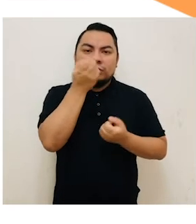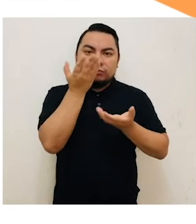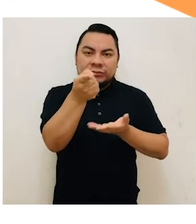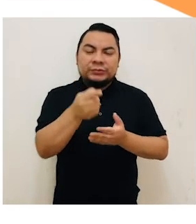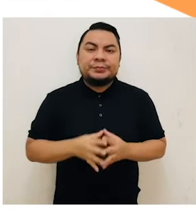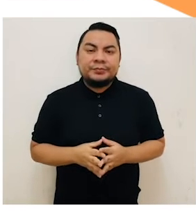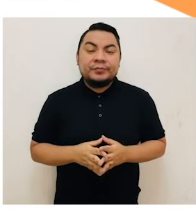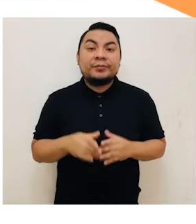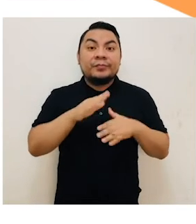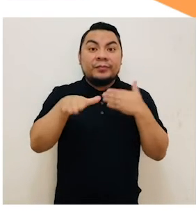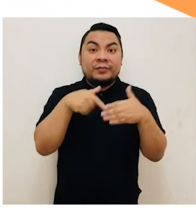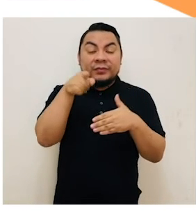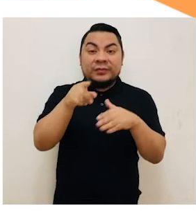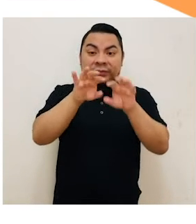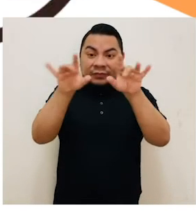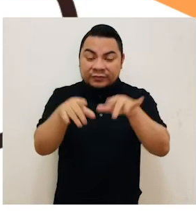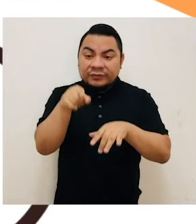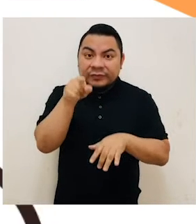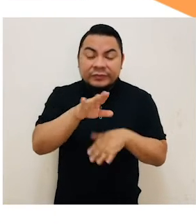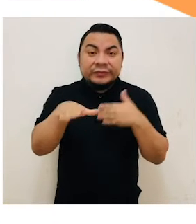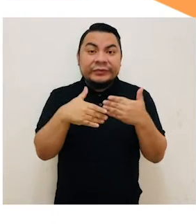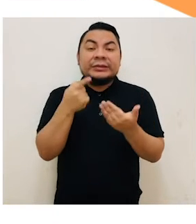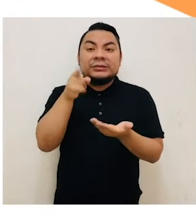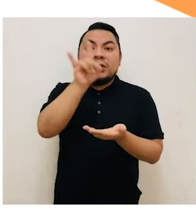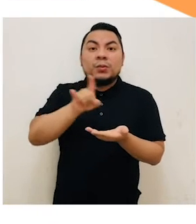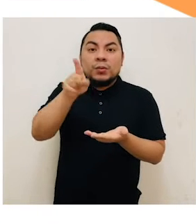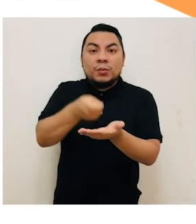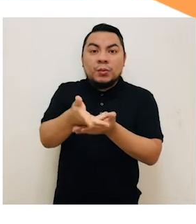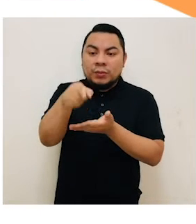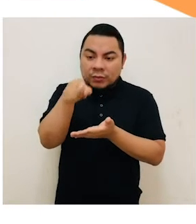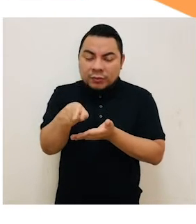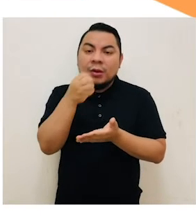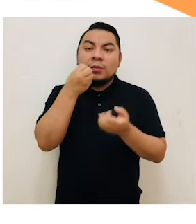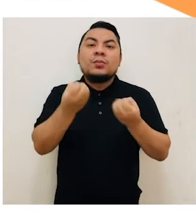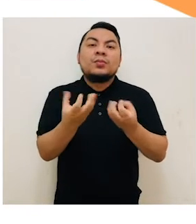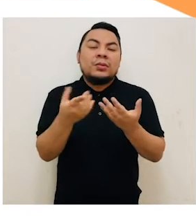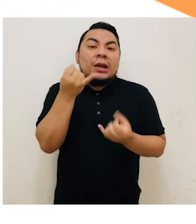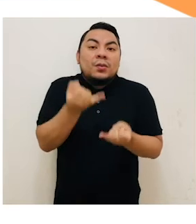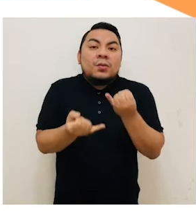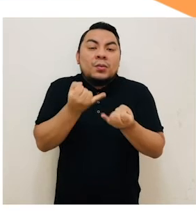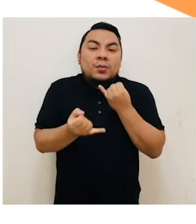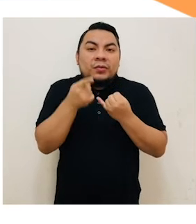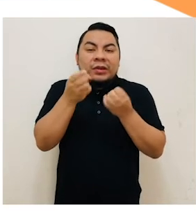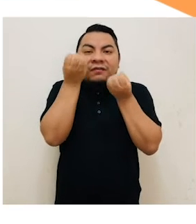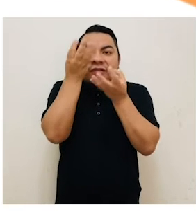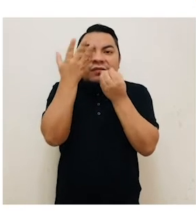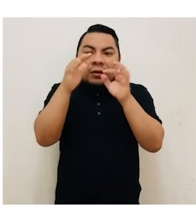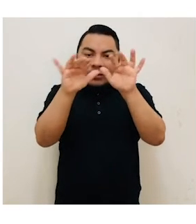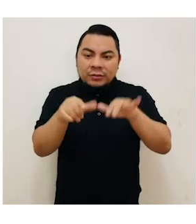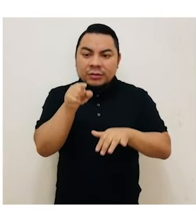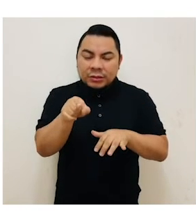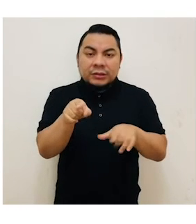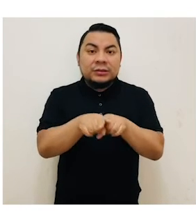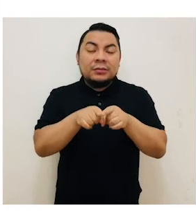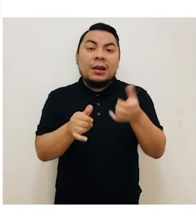recomendados. Confirmar que el sistema operativo del dispositivo que usas para la compra esté actualizado con la última versión. De igual